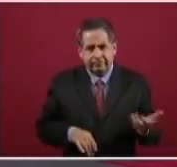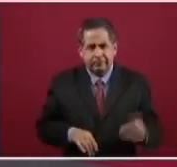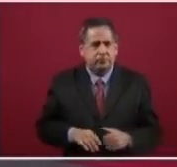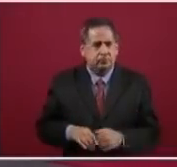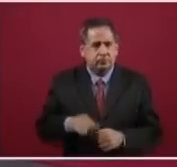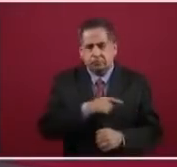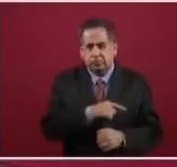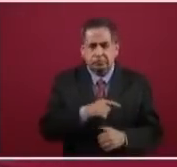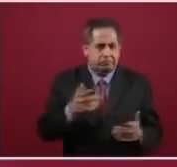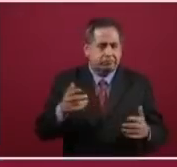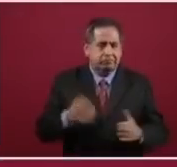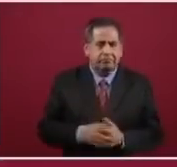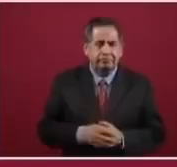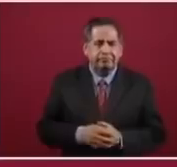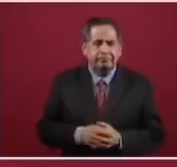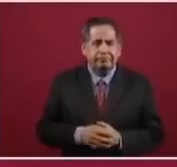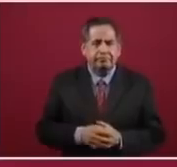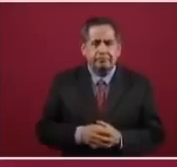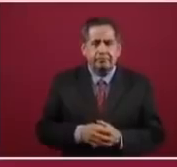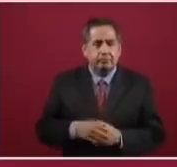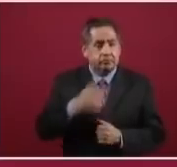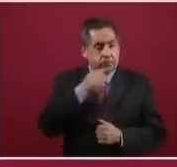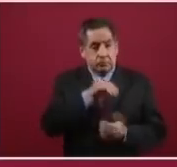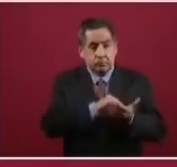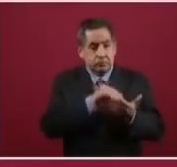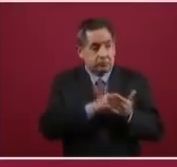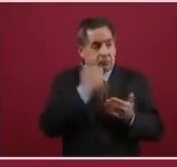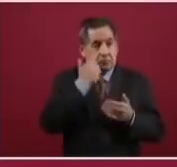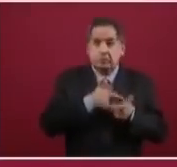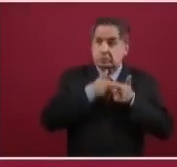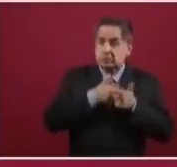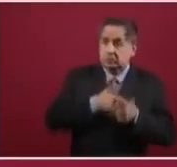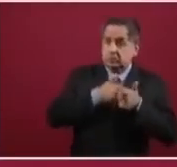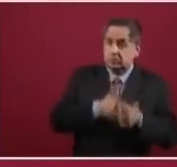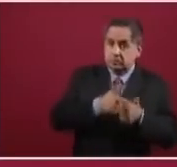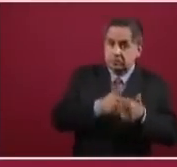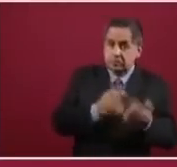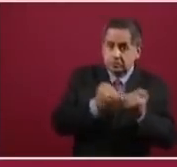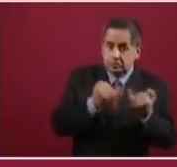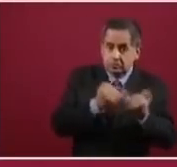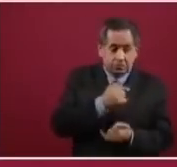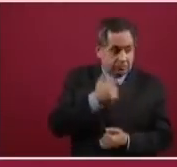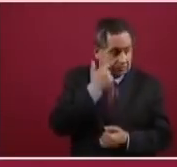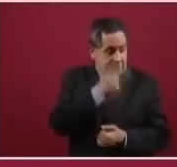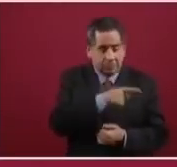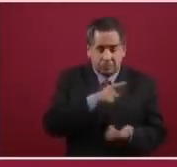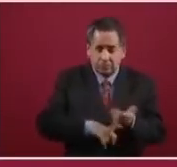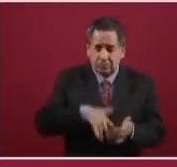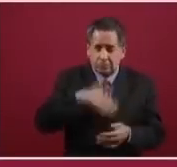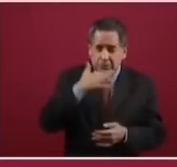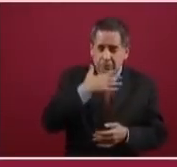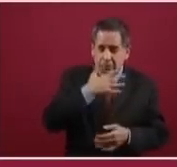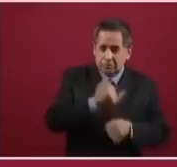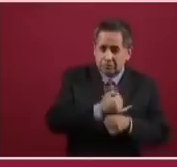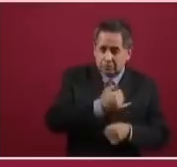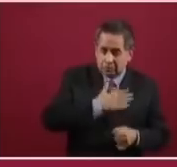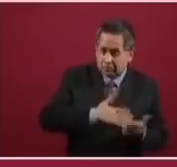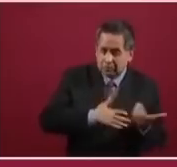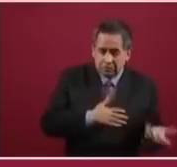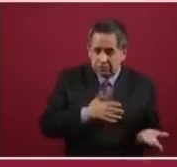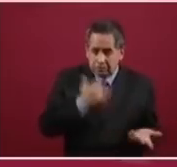tienen que se mantenga el mismo régimen corrupto de injusticias y